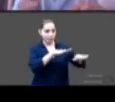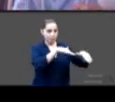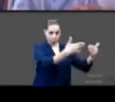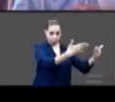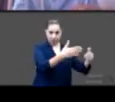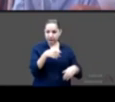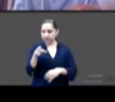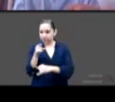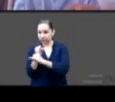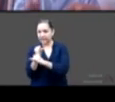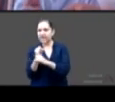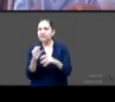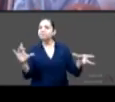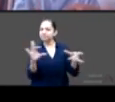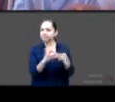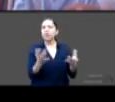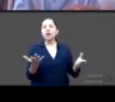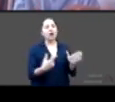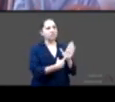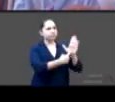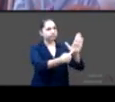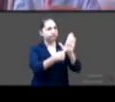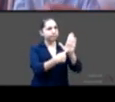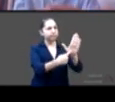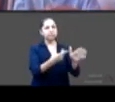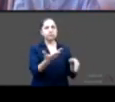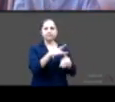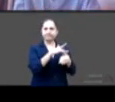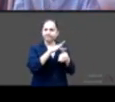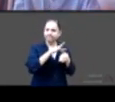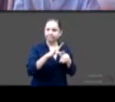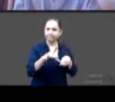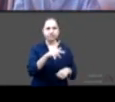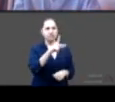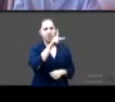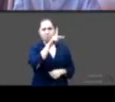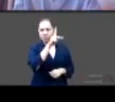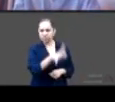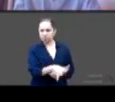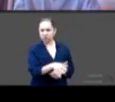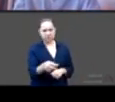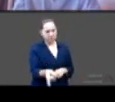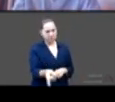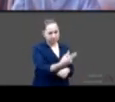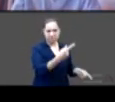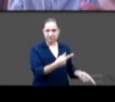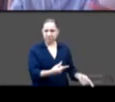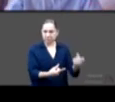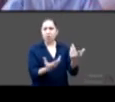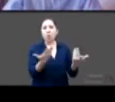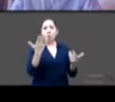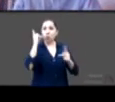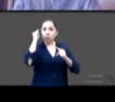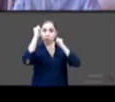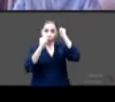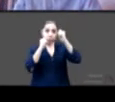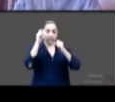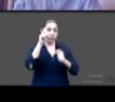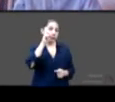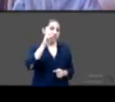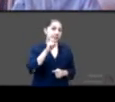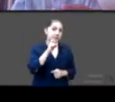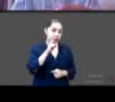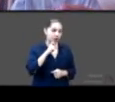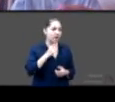sexuales, prostitución infantil, trata con fines de explotación sexual, turismo sexual infantil, material de abuso sexual